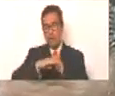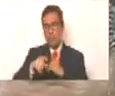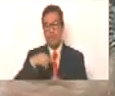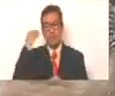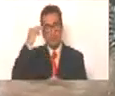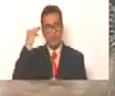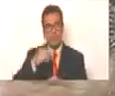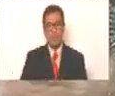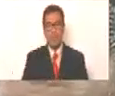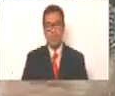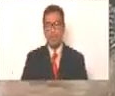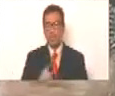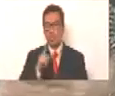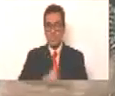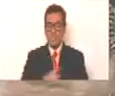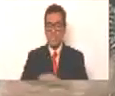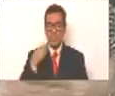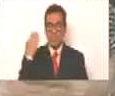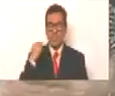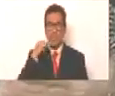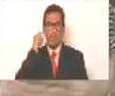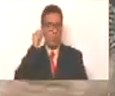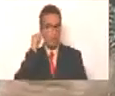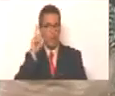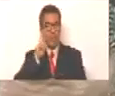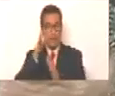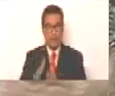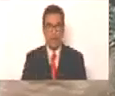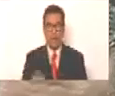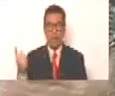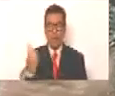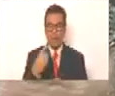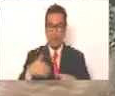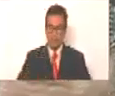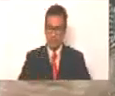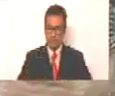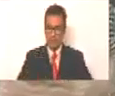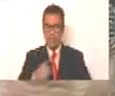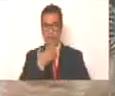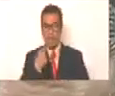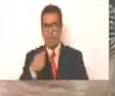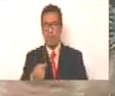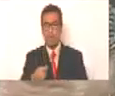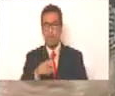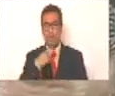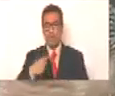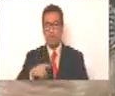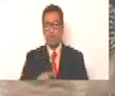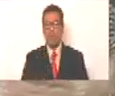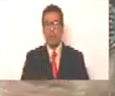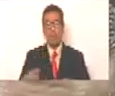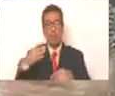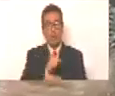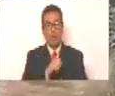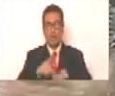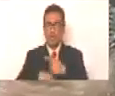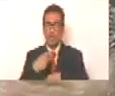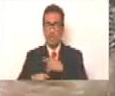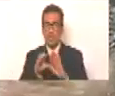desde tiempos remotos las mujeres venezolanas han venido luchando por la reivindicación de sus derechos, los cuales en el proceso constituyente del